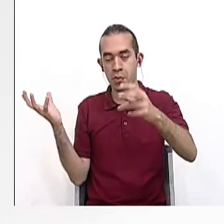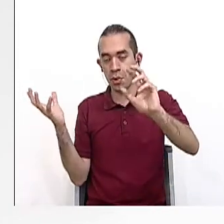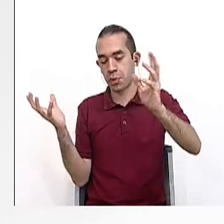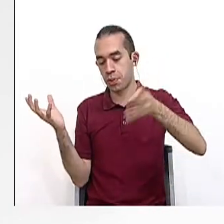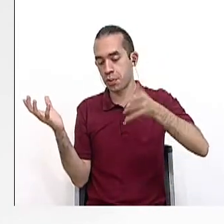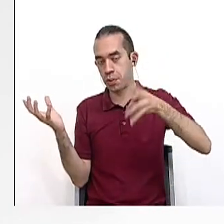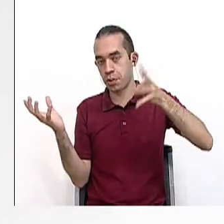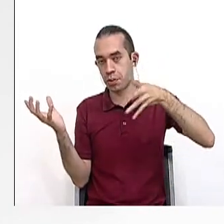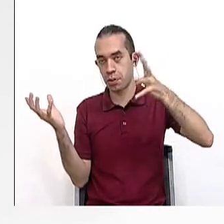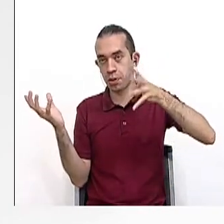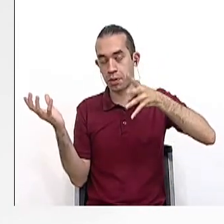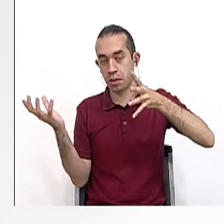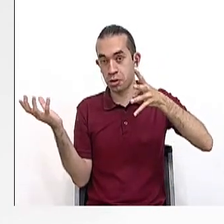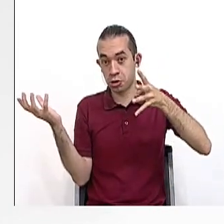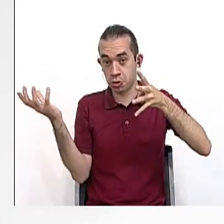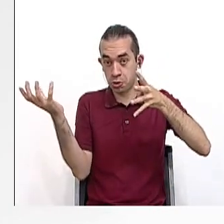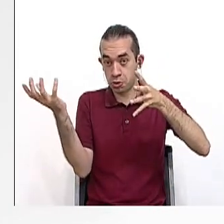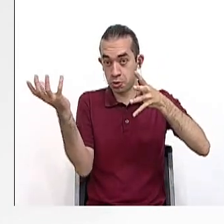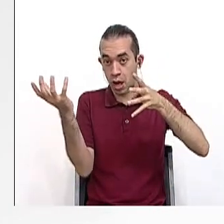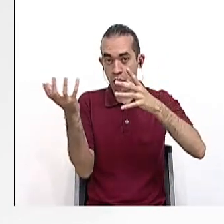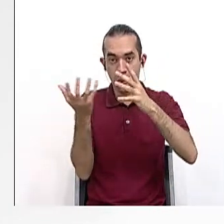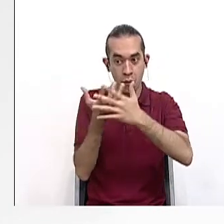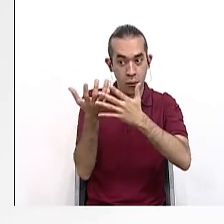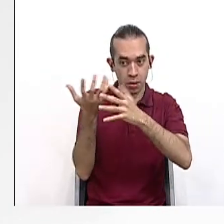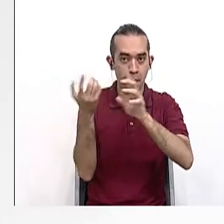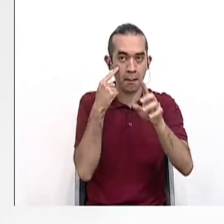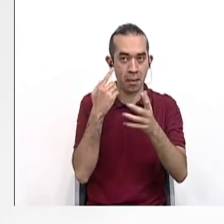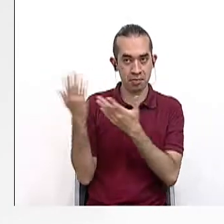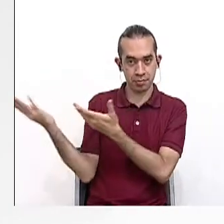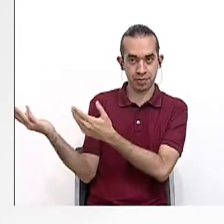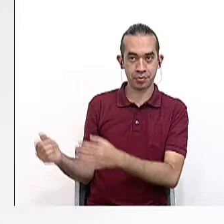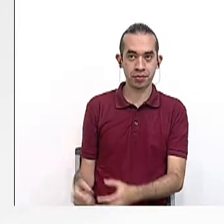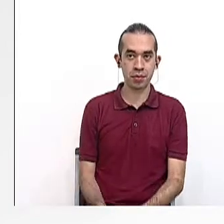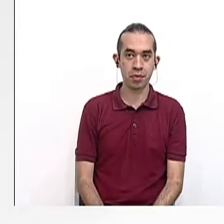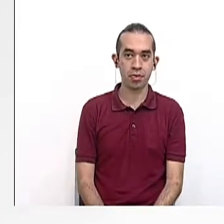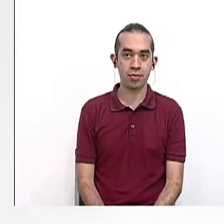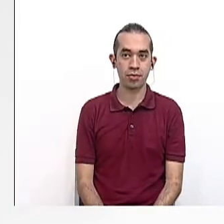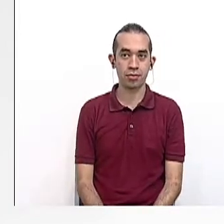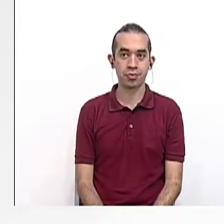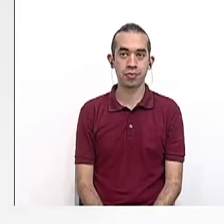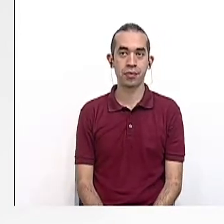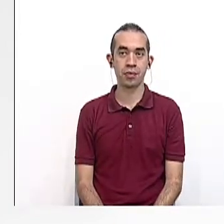y acercamos la parte del globo que frotamos hacia el agua.